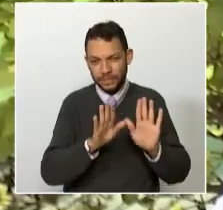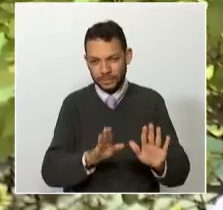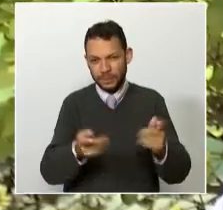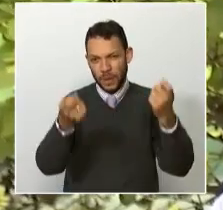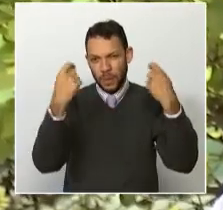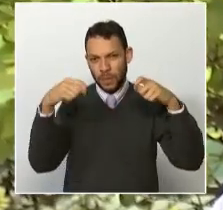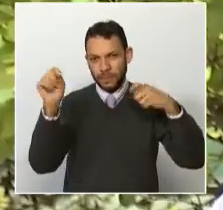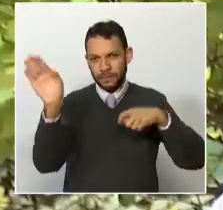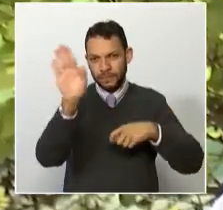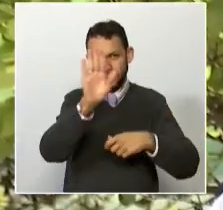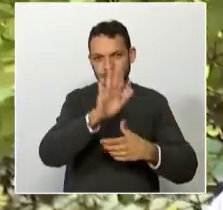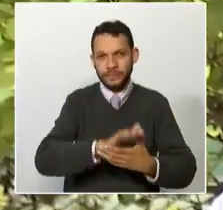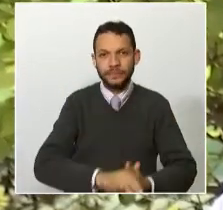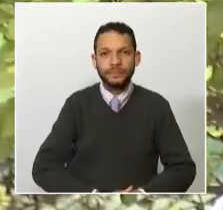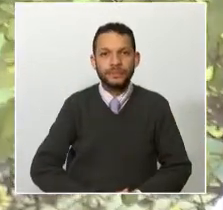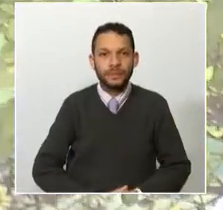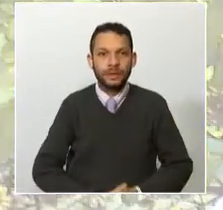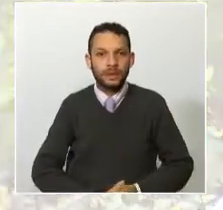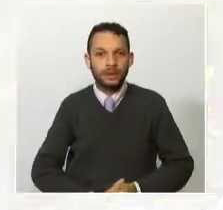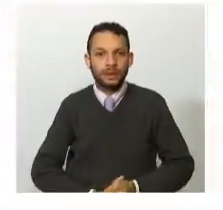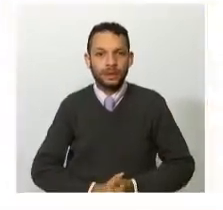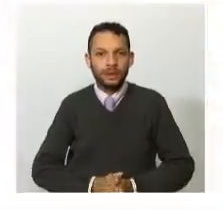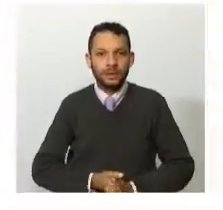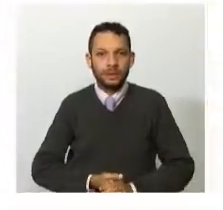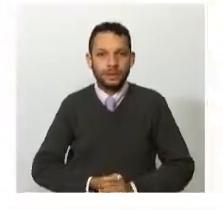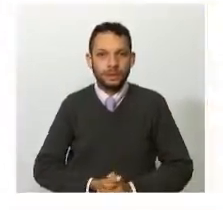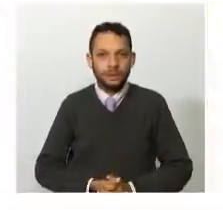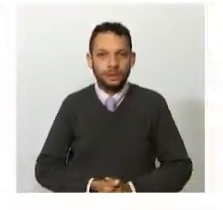Ya regresamos después de este corte de comerciales.